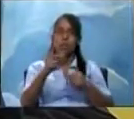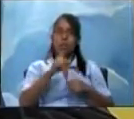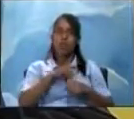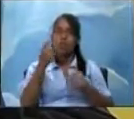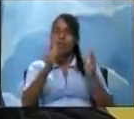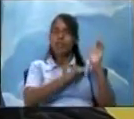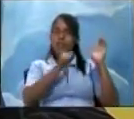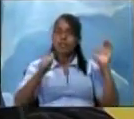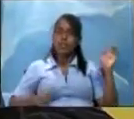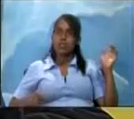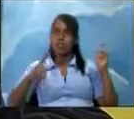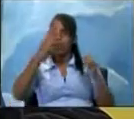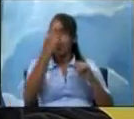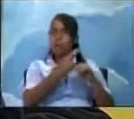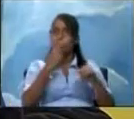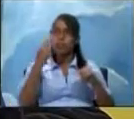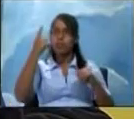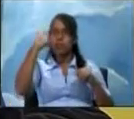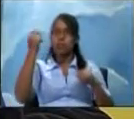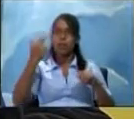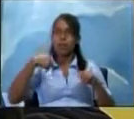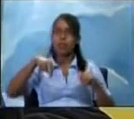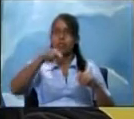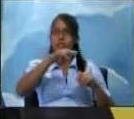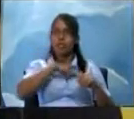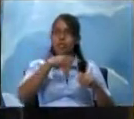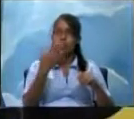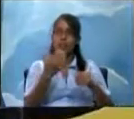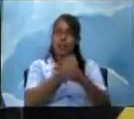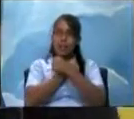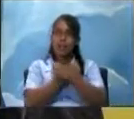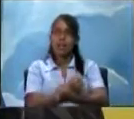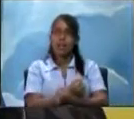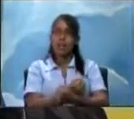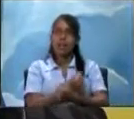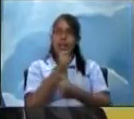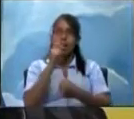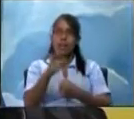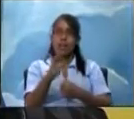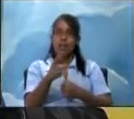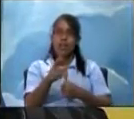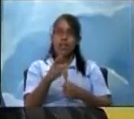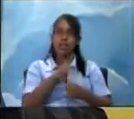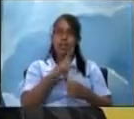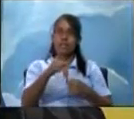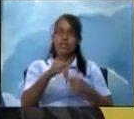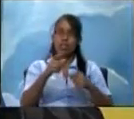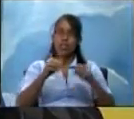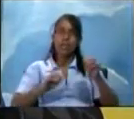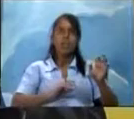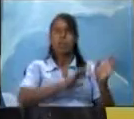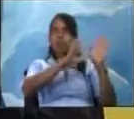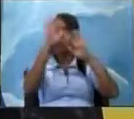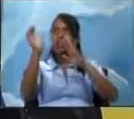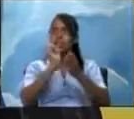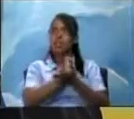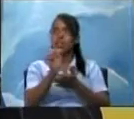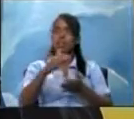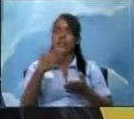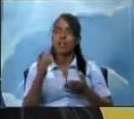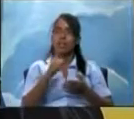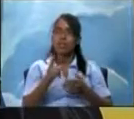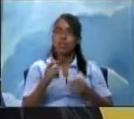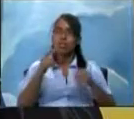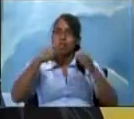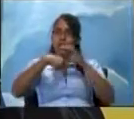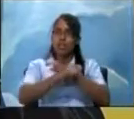mirada en lo que el Señor ha prometido para nosotros, para los que le aman, allá en el cielo, en las mansiones eternas. Que